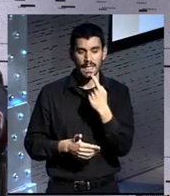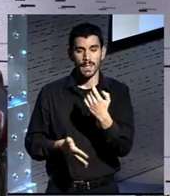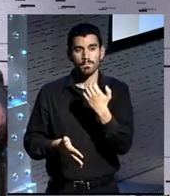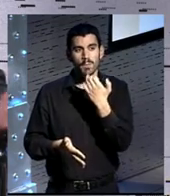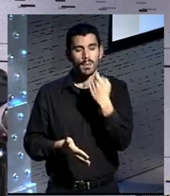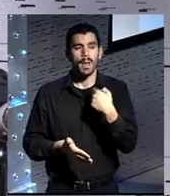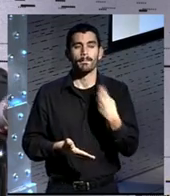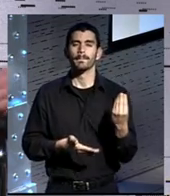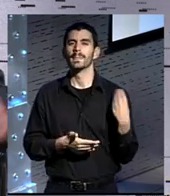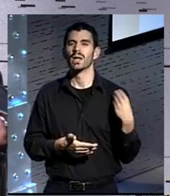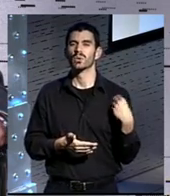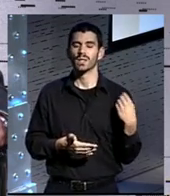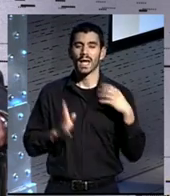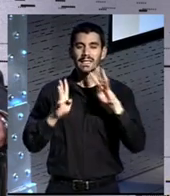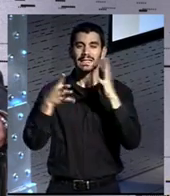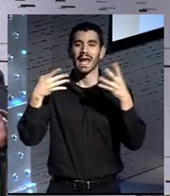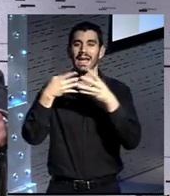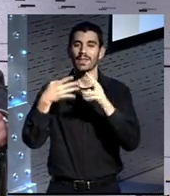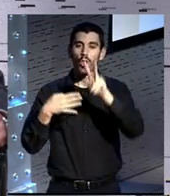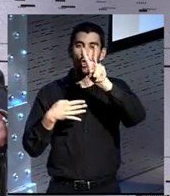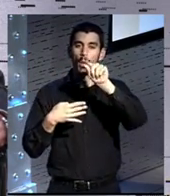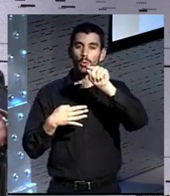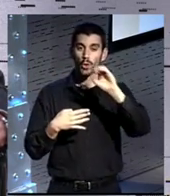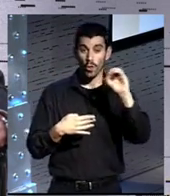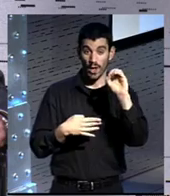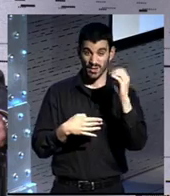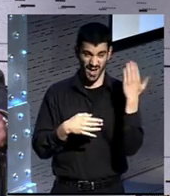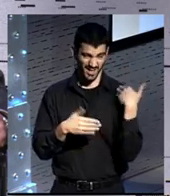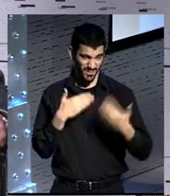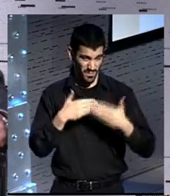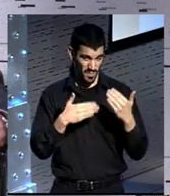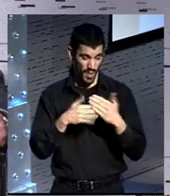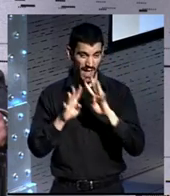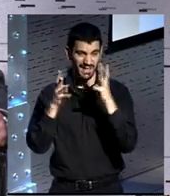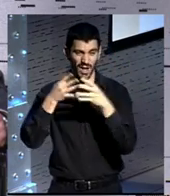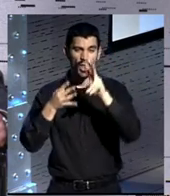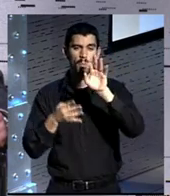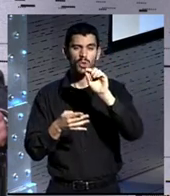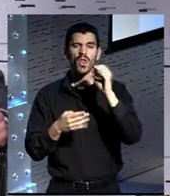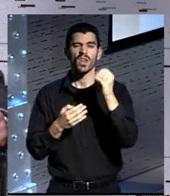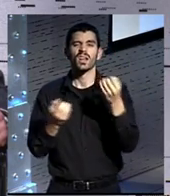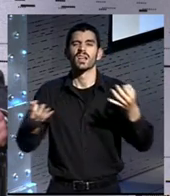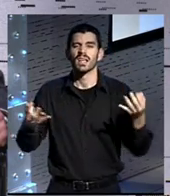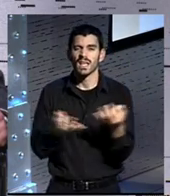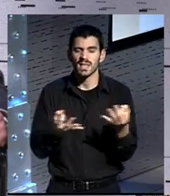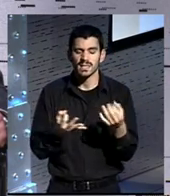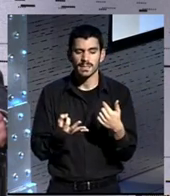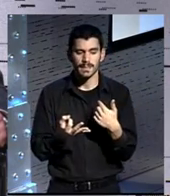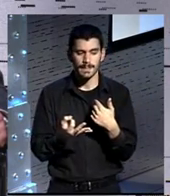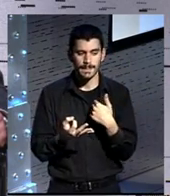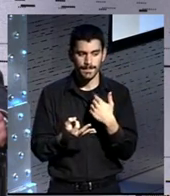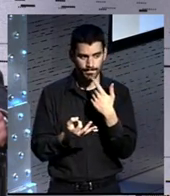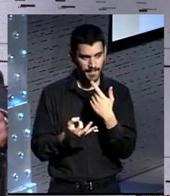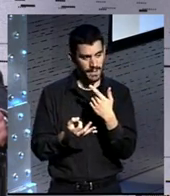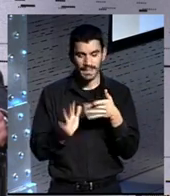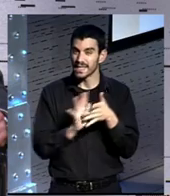definir qué es la Internet 2.0, que era un término que estaba de moda hace algunos años más que ahora, yo digo que es sobre todo la Internet de escritura, en la cual